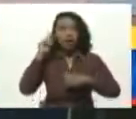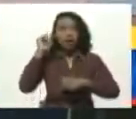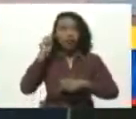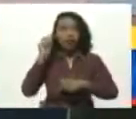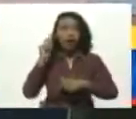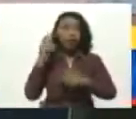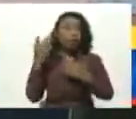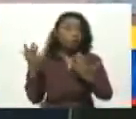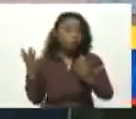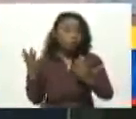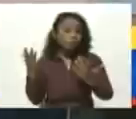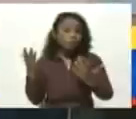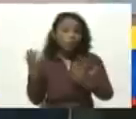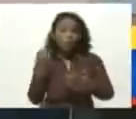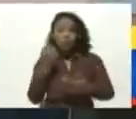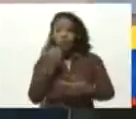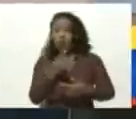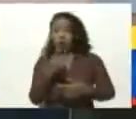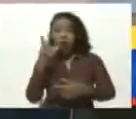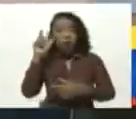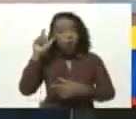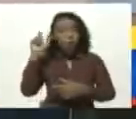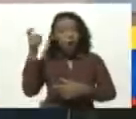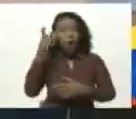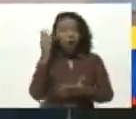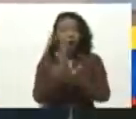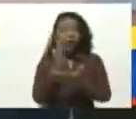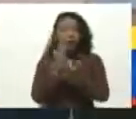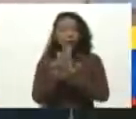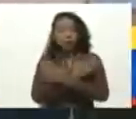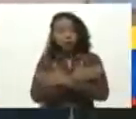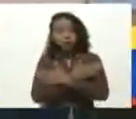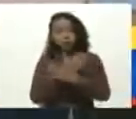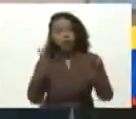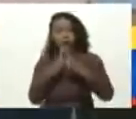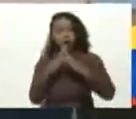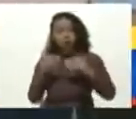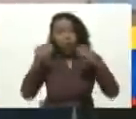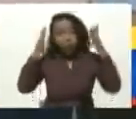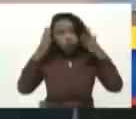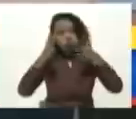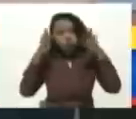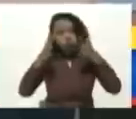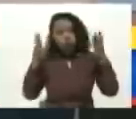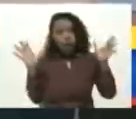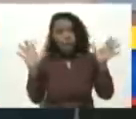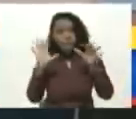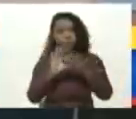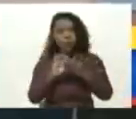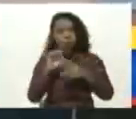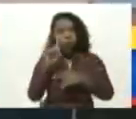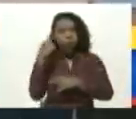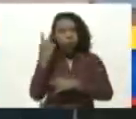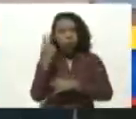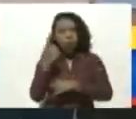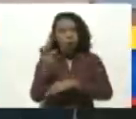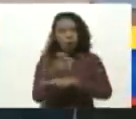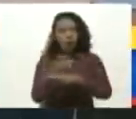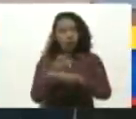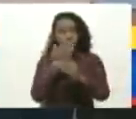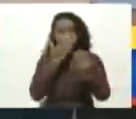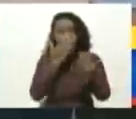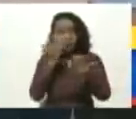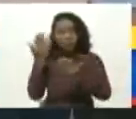Así que, bueno, desde el Guárico siempre presto a todas las orientaciones en la articulación de un solo gobierno.